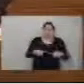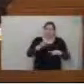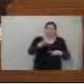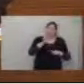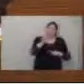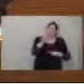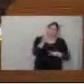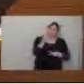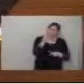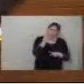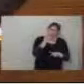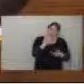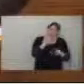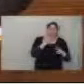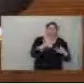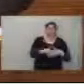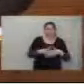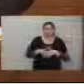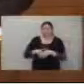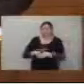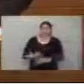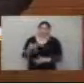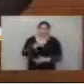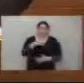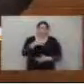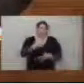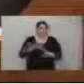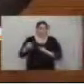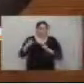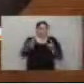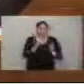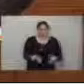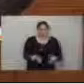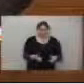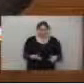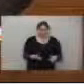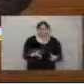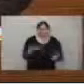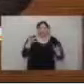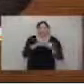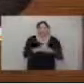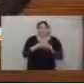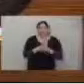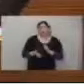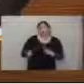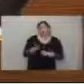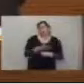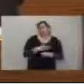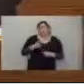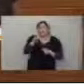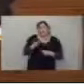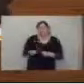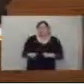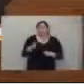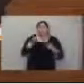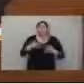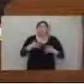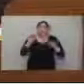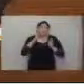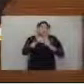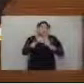aula, teniendo posibilidad de lograr esas condiciones a menos de 5 o 10 kilómetros donde se ubica el domicilio de la persona, si se dan unas buenas condiciones de